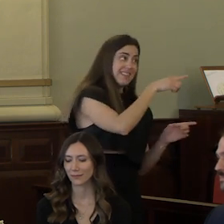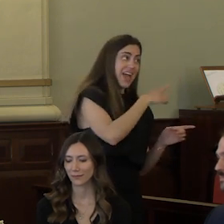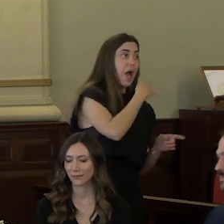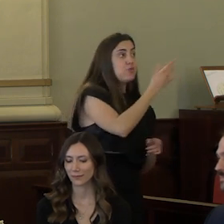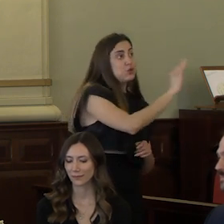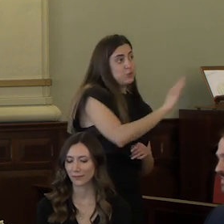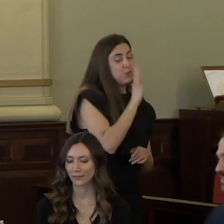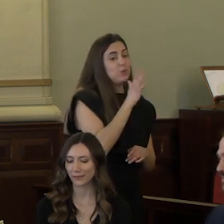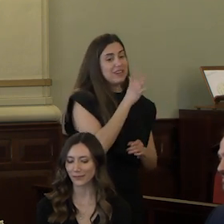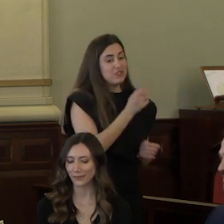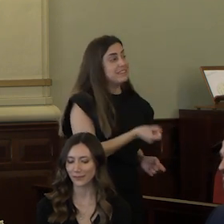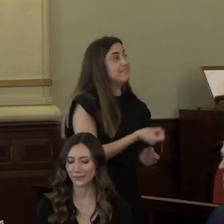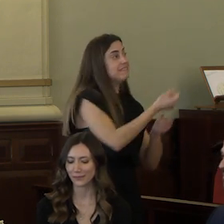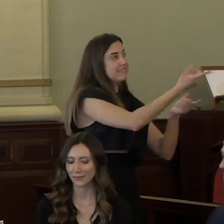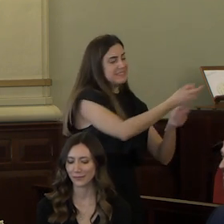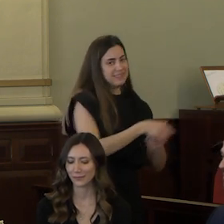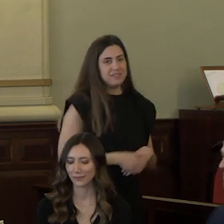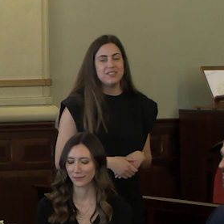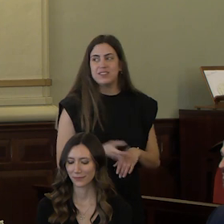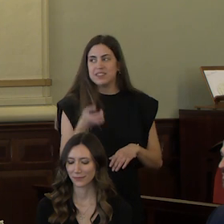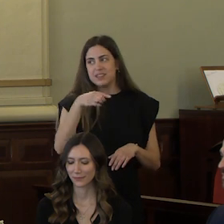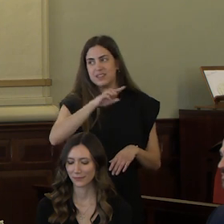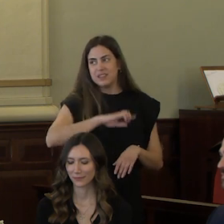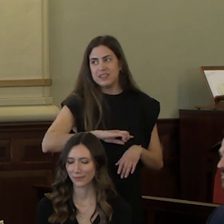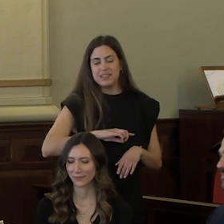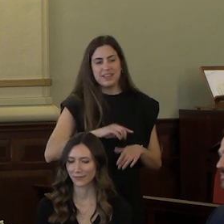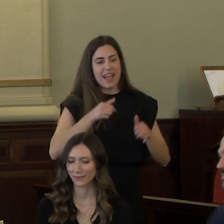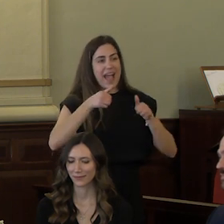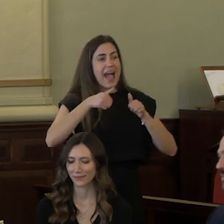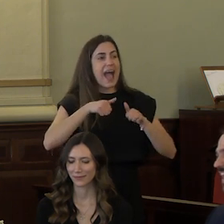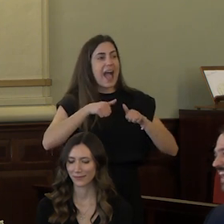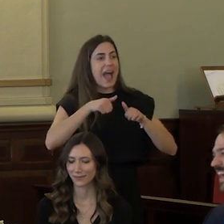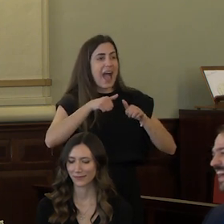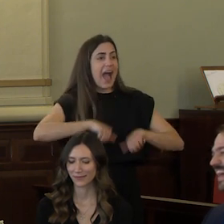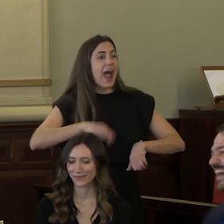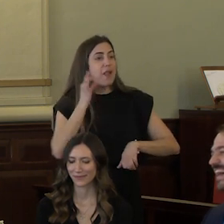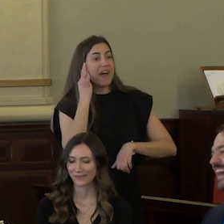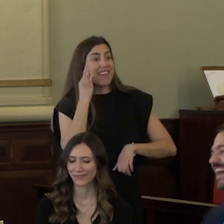allá. No hemos sido capaces de que una albaceteña la haya enganchado.